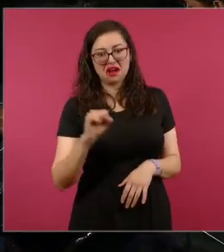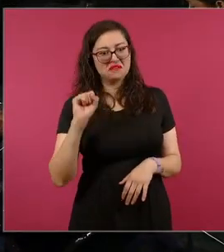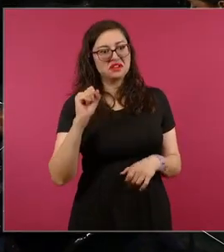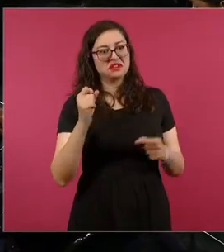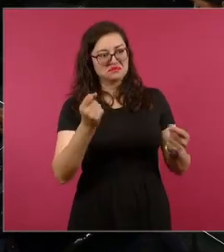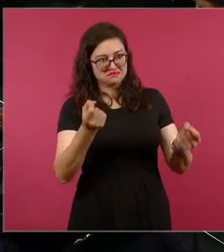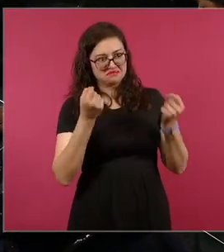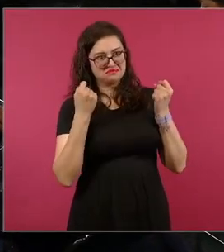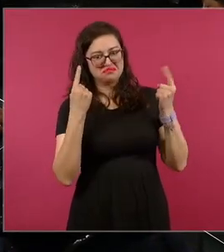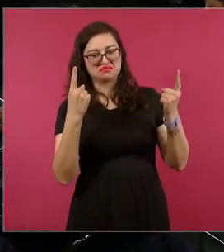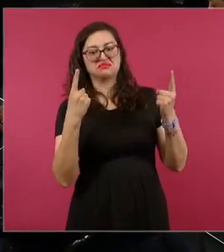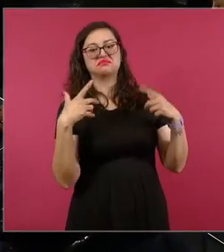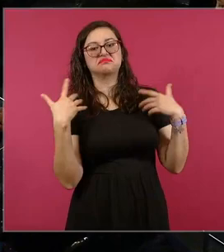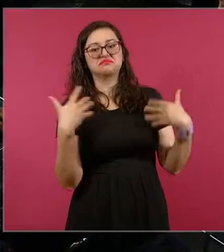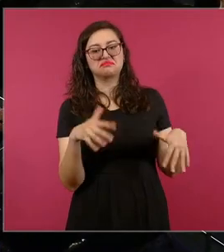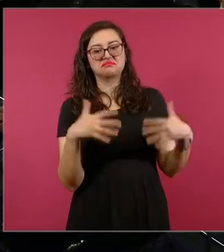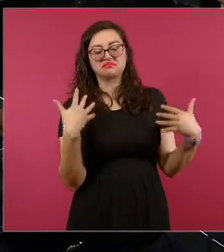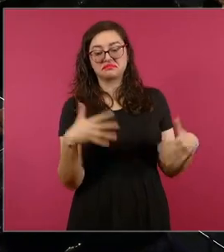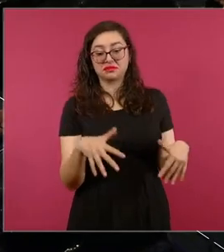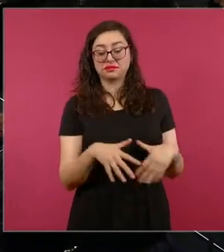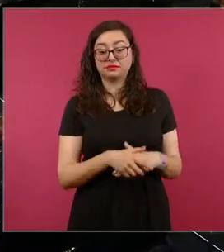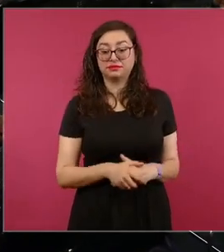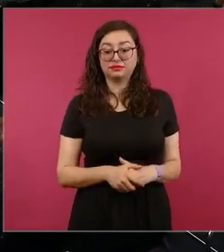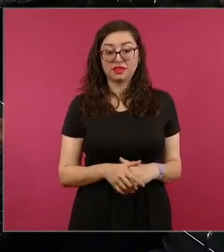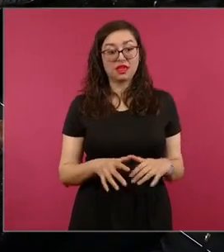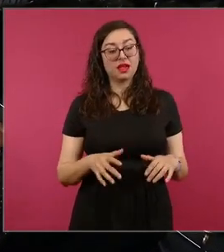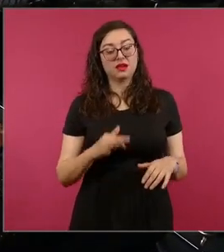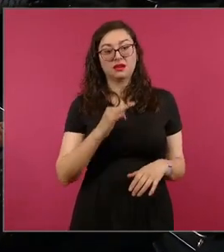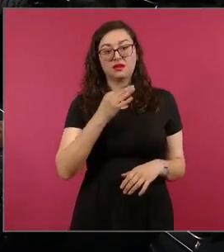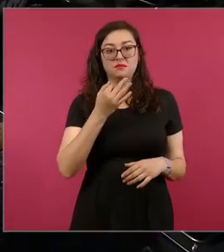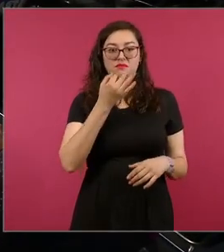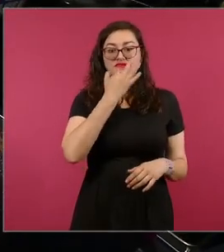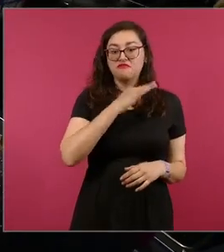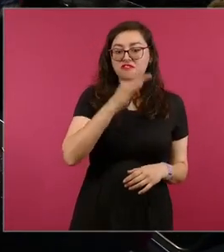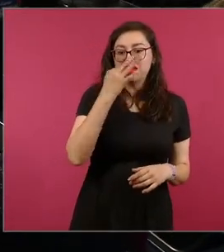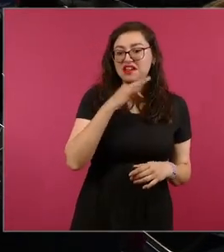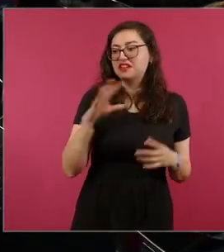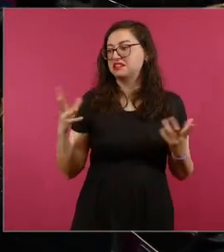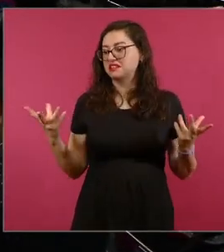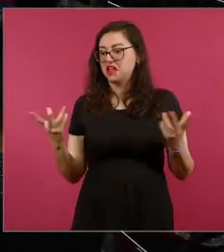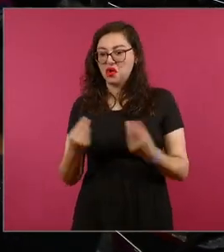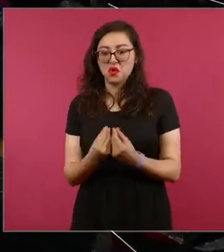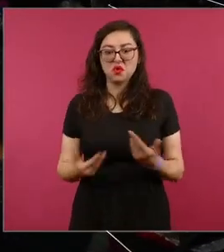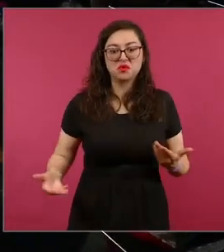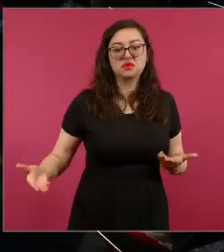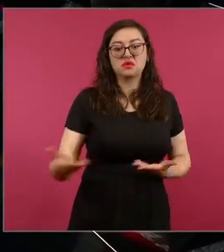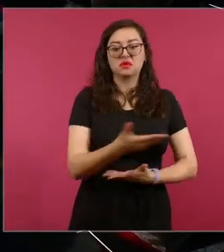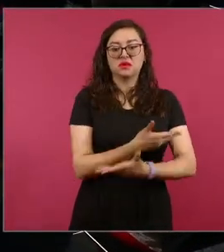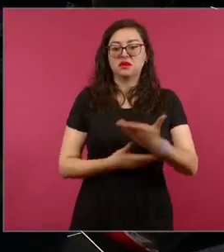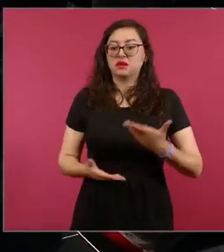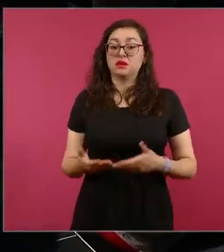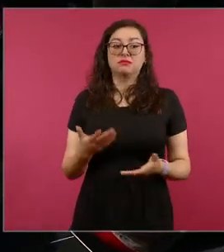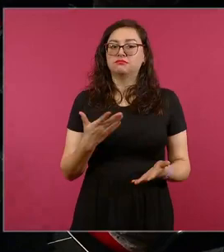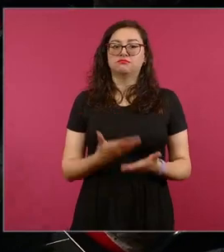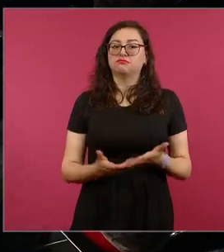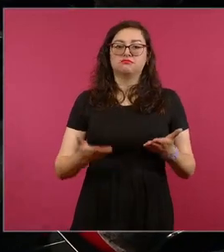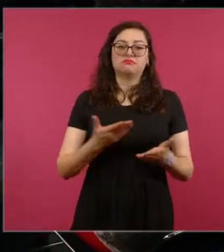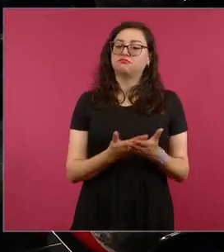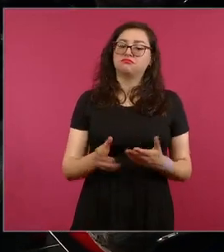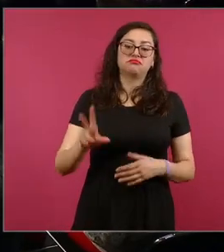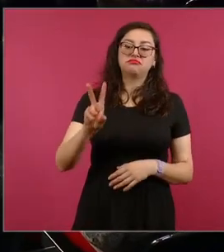a costillas del erario. Ahora ya no, ya la gente está